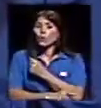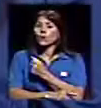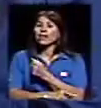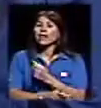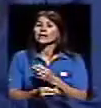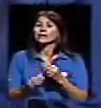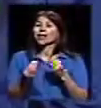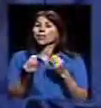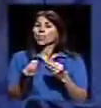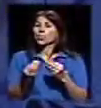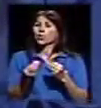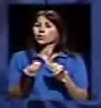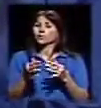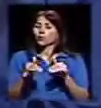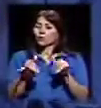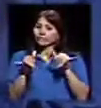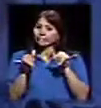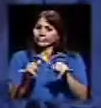decir,